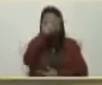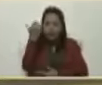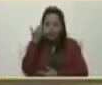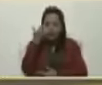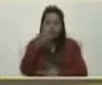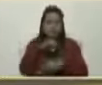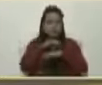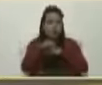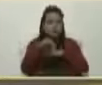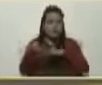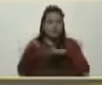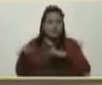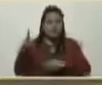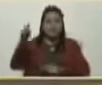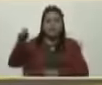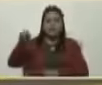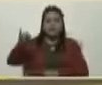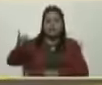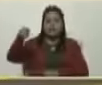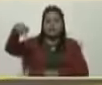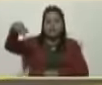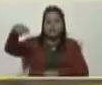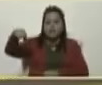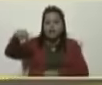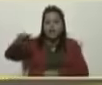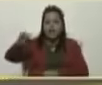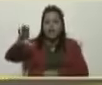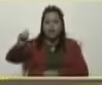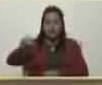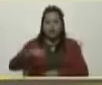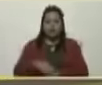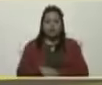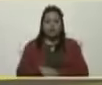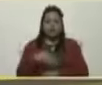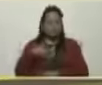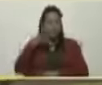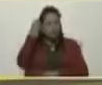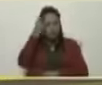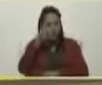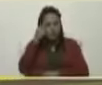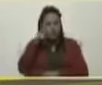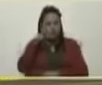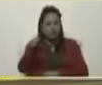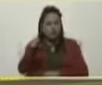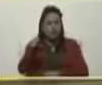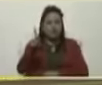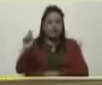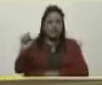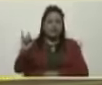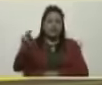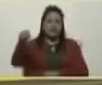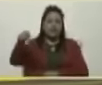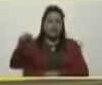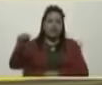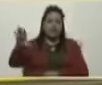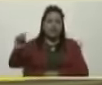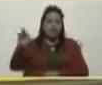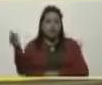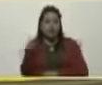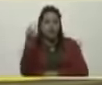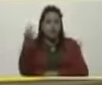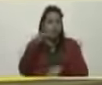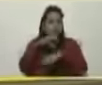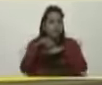Tinaco. Tinaco, yo creo que, creo no, Tinaco, a pesar de que es el tercer municipio más